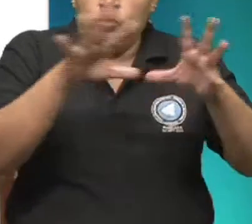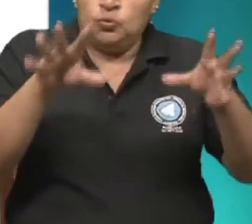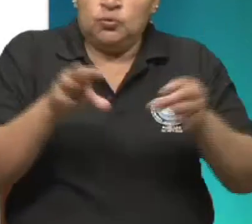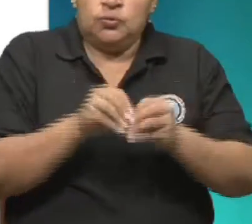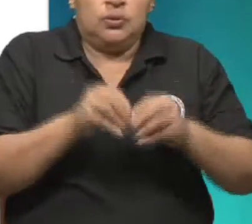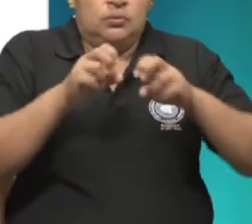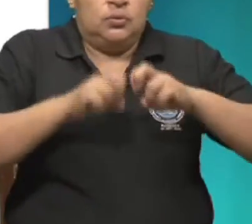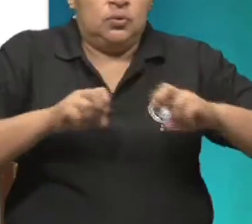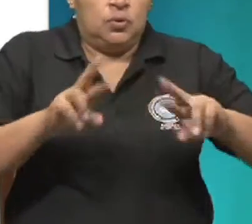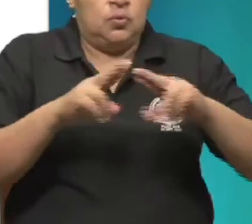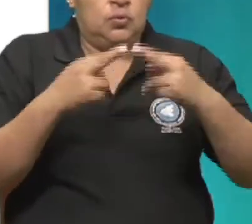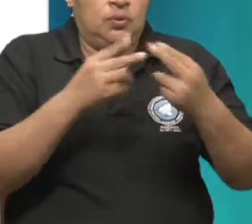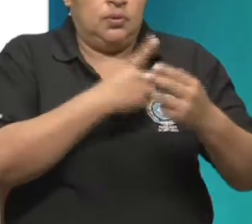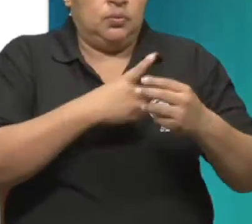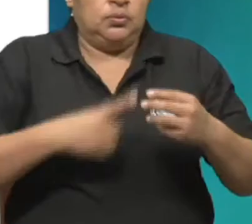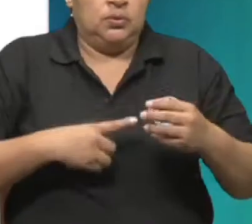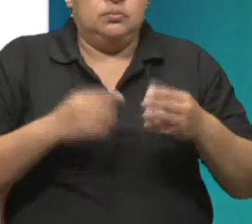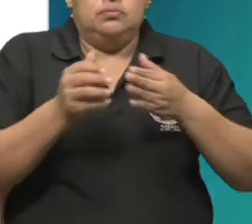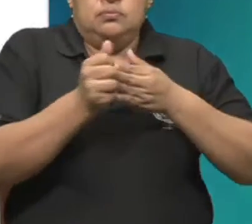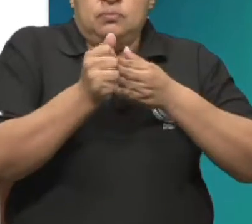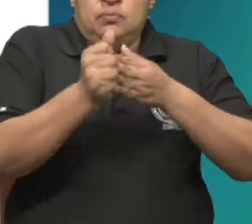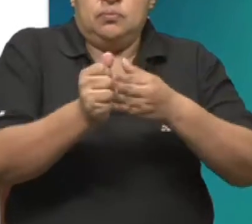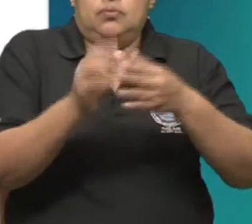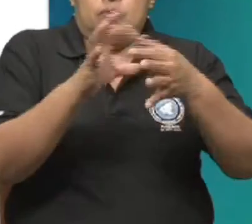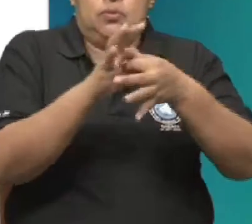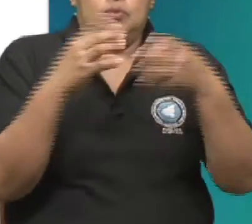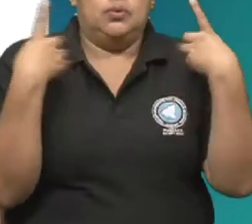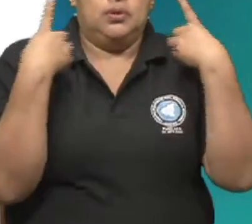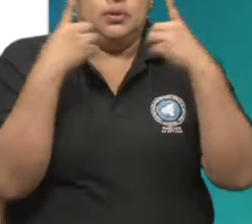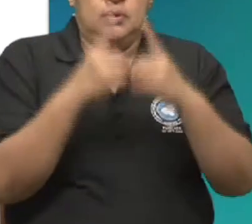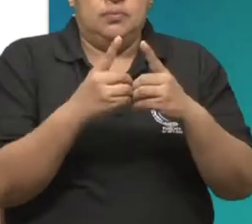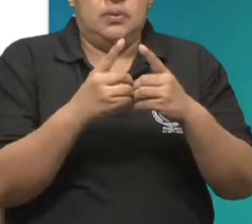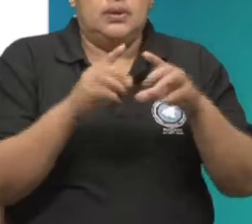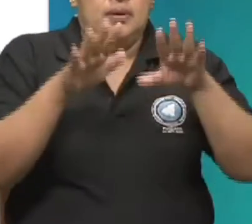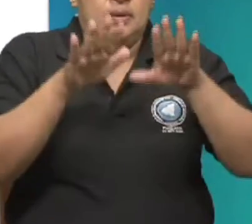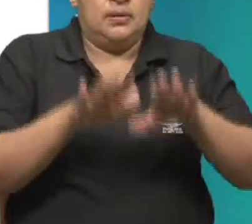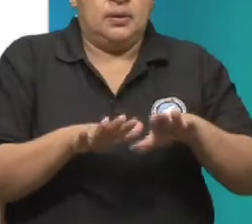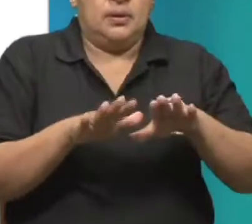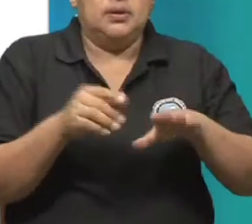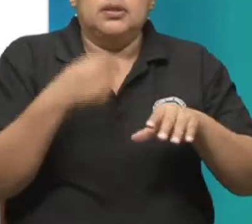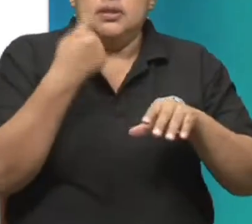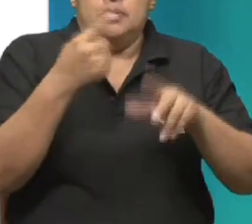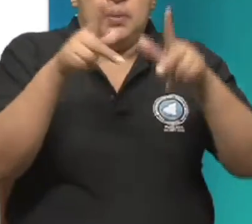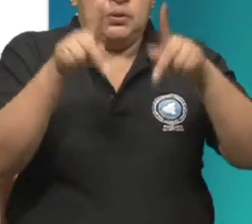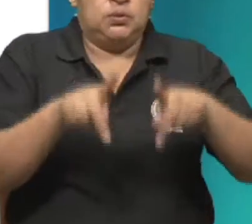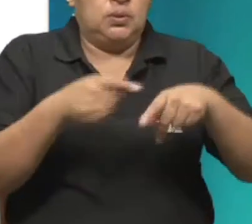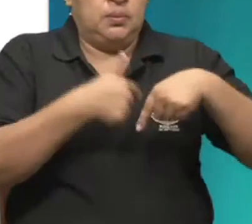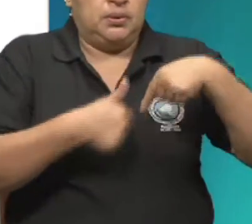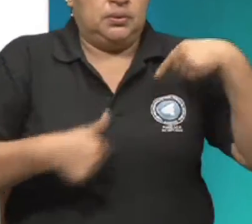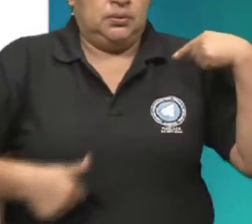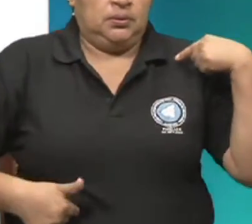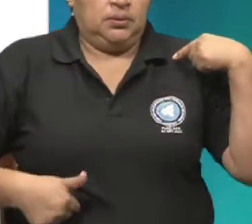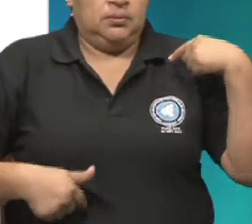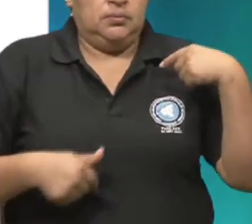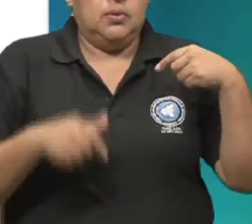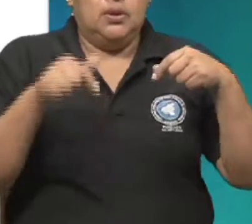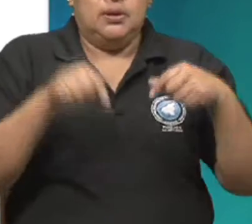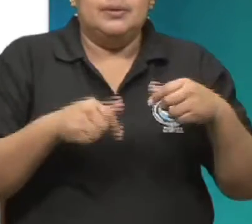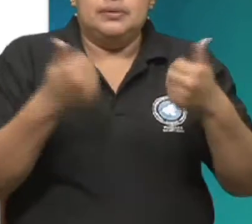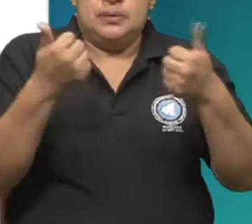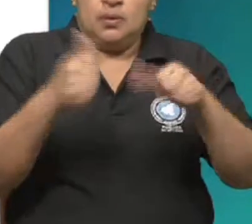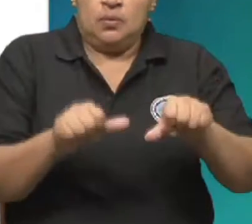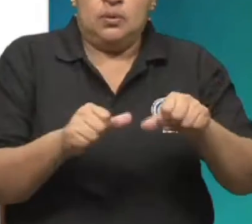Conjunto de sesiones plenarias de la Asamblea Nacional dirigidas por la Junta Directiva y presididas por quien ejerce